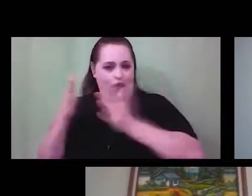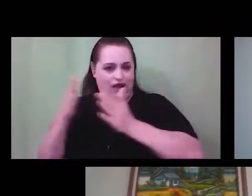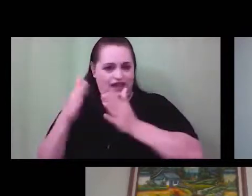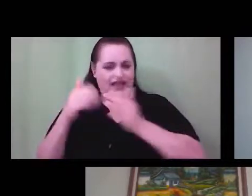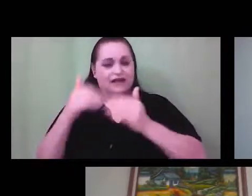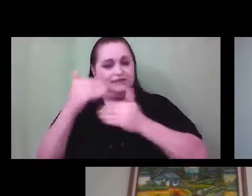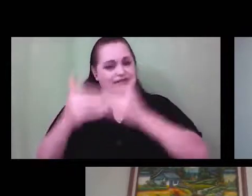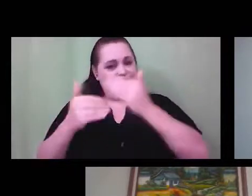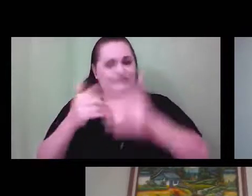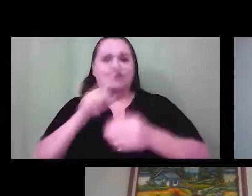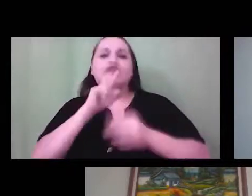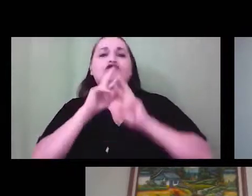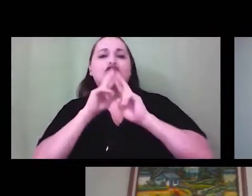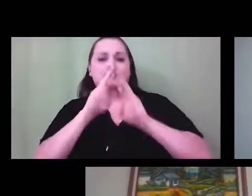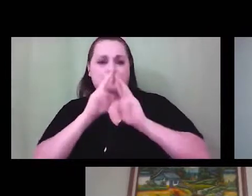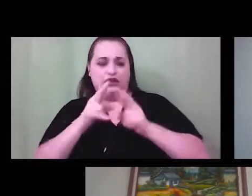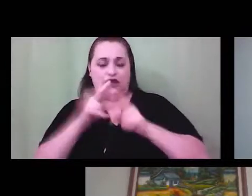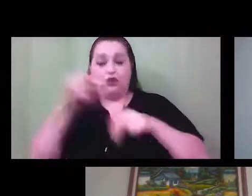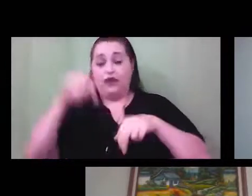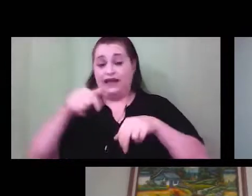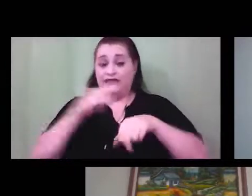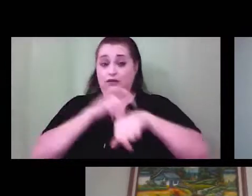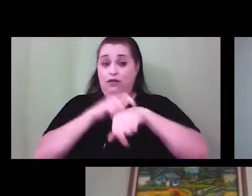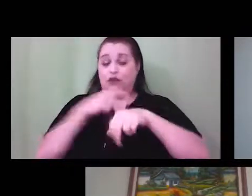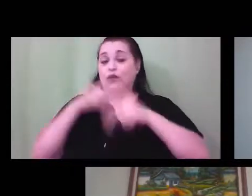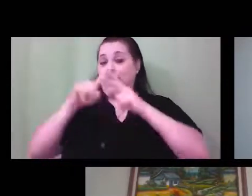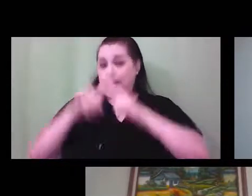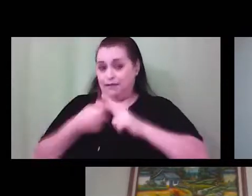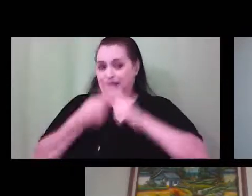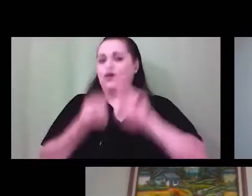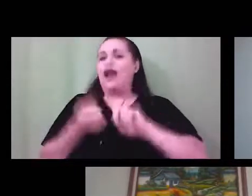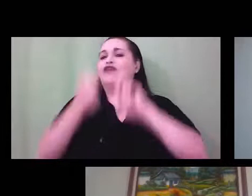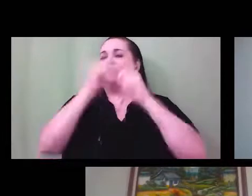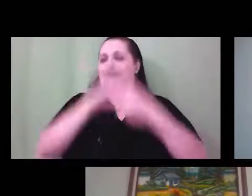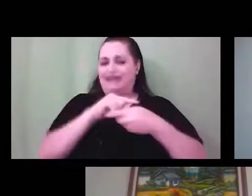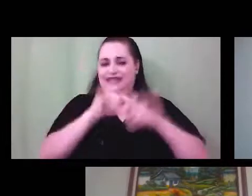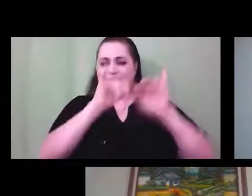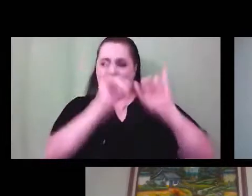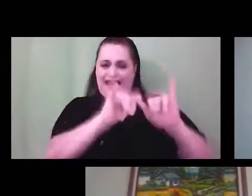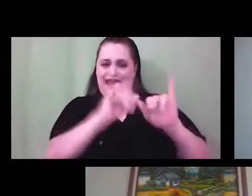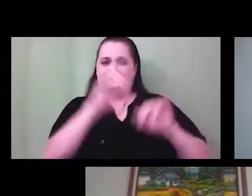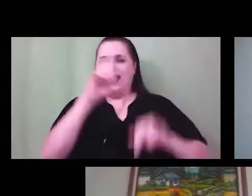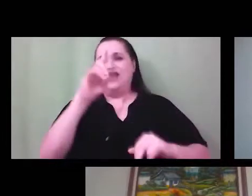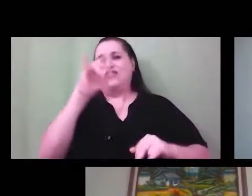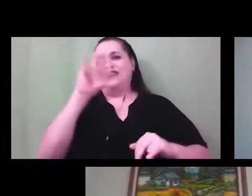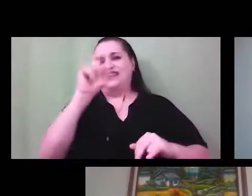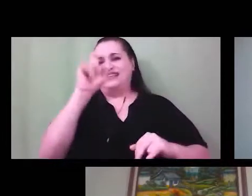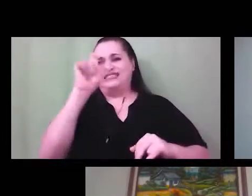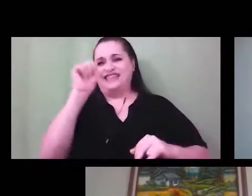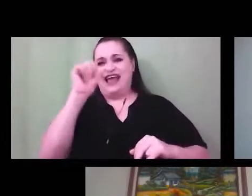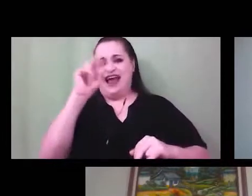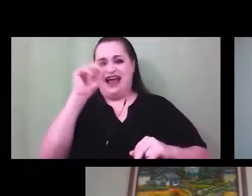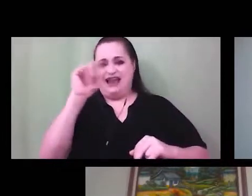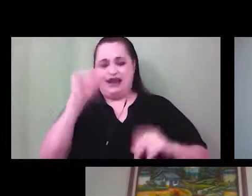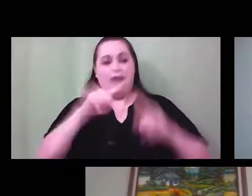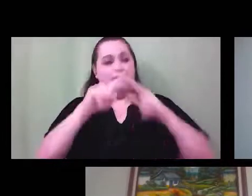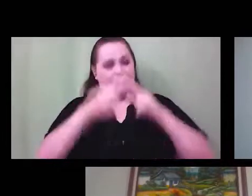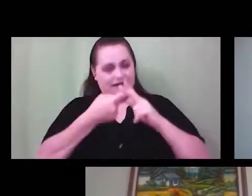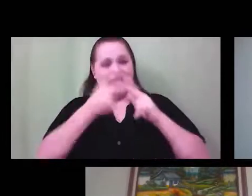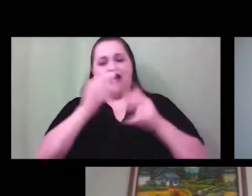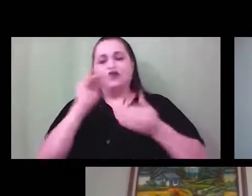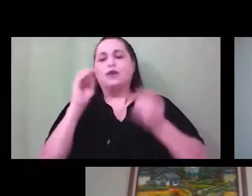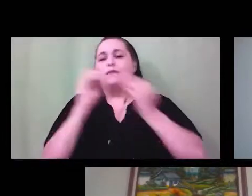vamos contestando. En esta ocasión voy a empezar al revés, me voy a quedar con la historia de Dixiana, empezando con el